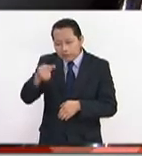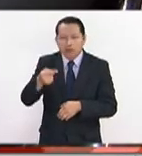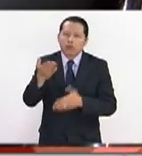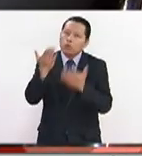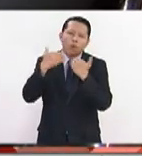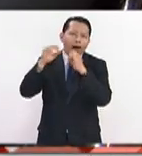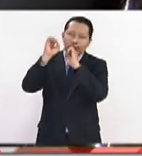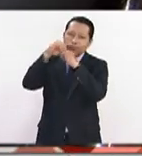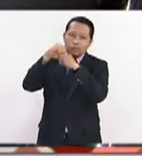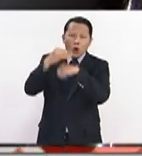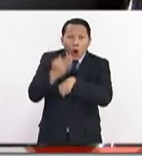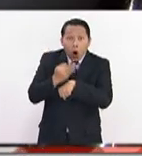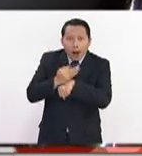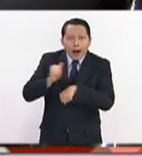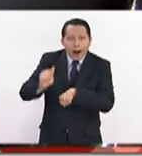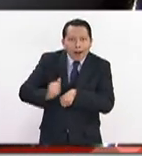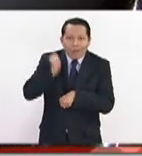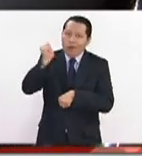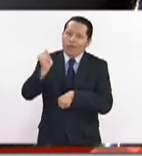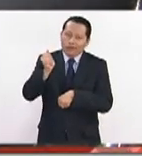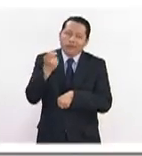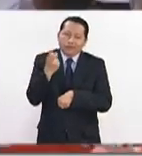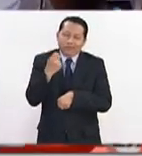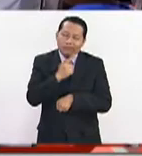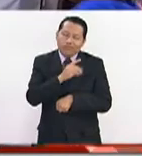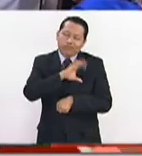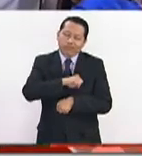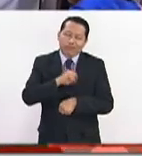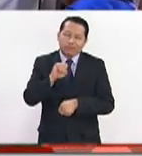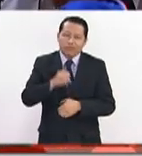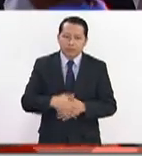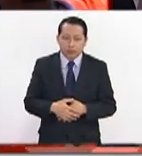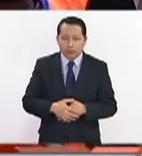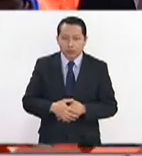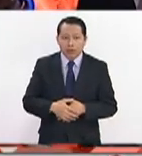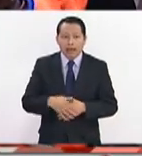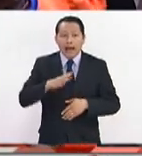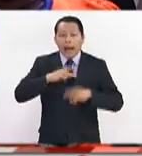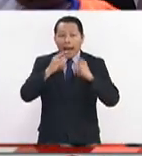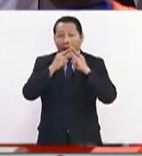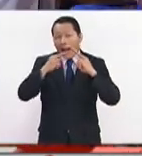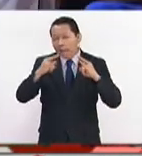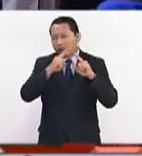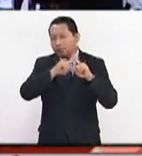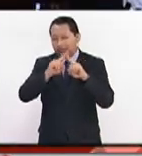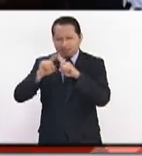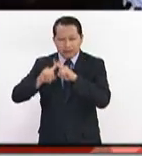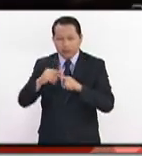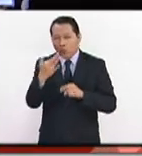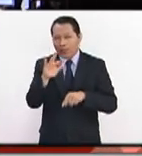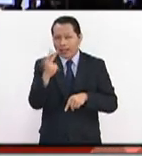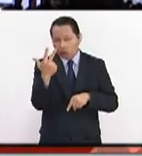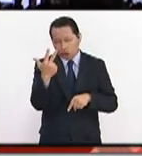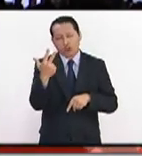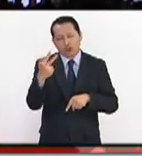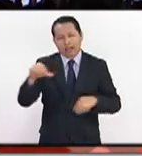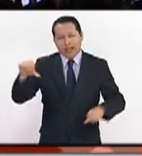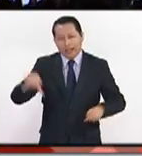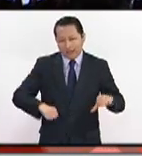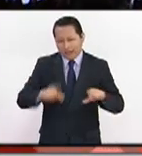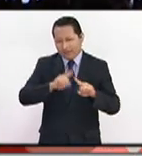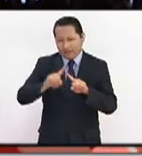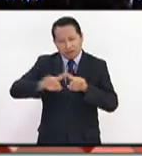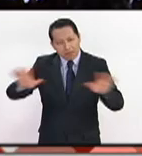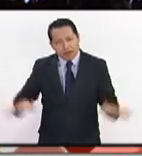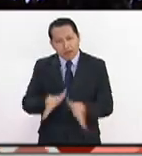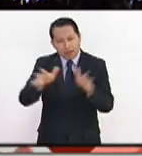telescopio y en este momento que lo puedo ver, pues me gusta mucho, ¿no? También hubo carpas con 58 actividades diferentes encaminadas a promover el